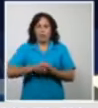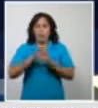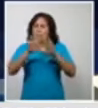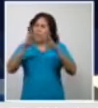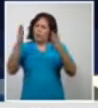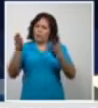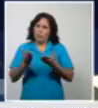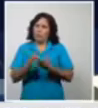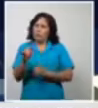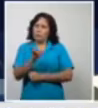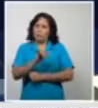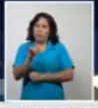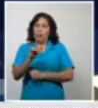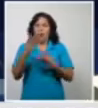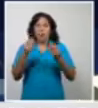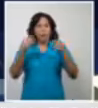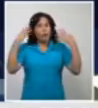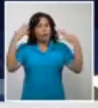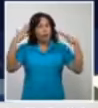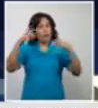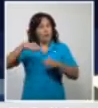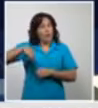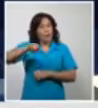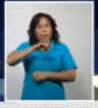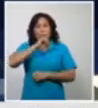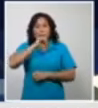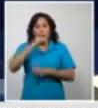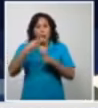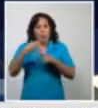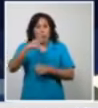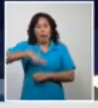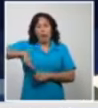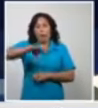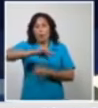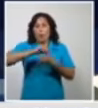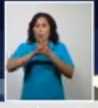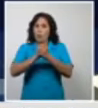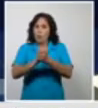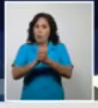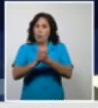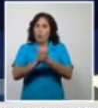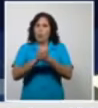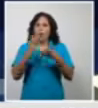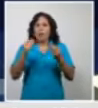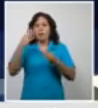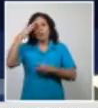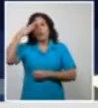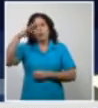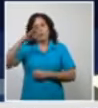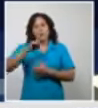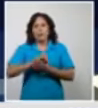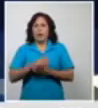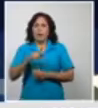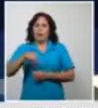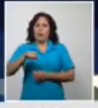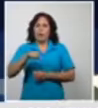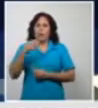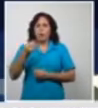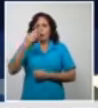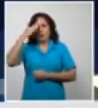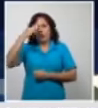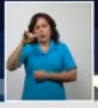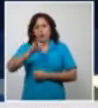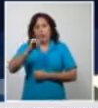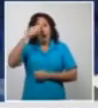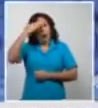Por eso, muchas felicidades en nombre de todos y muchas gracias por habernos acompañado en el día de hoy. El